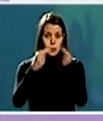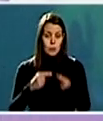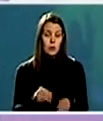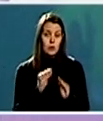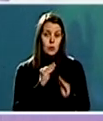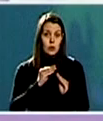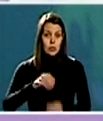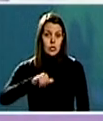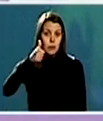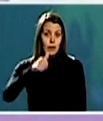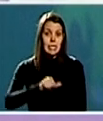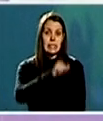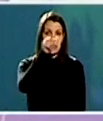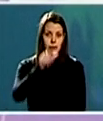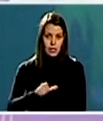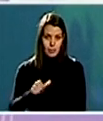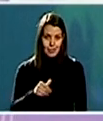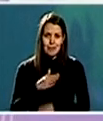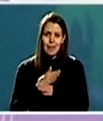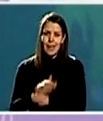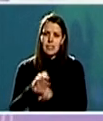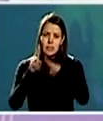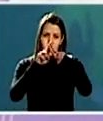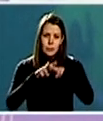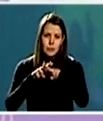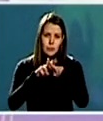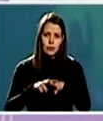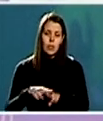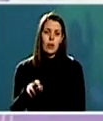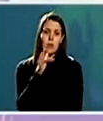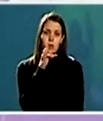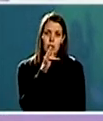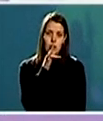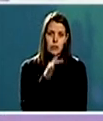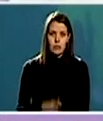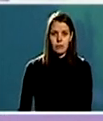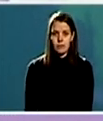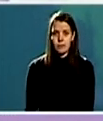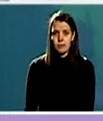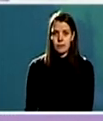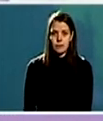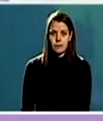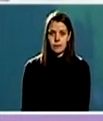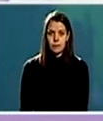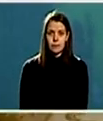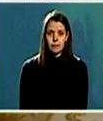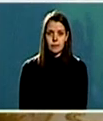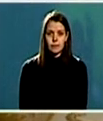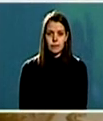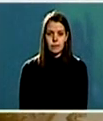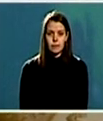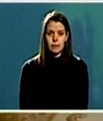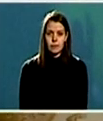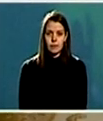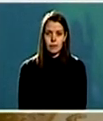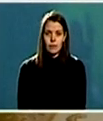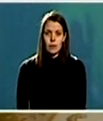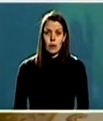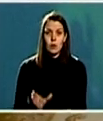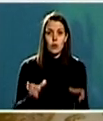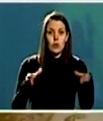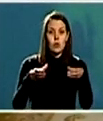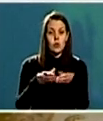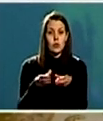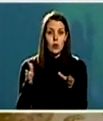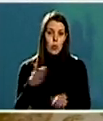vindea semana mentres continú en estudo a incorporación dos de Lugo en monforte o consorcio no